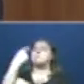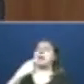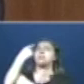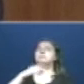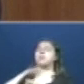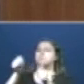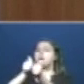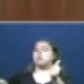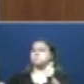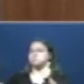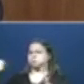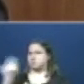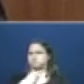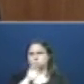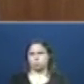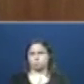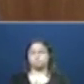llegar a ser rentables